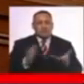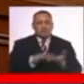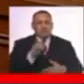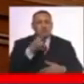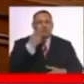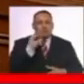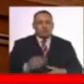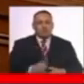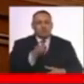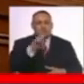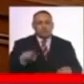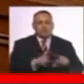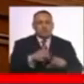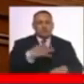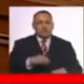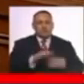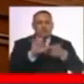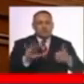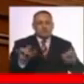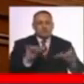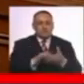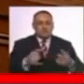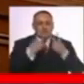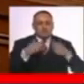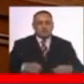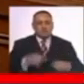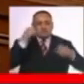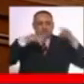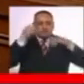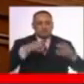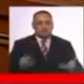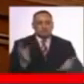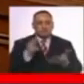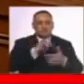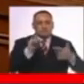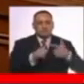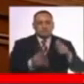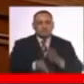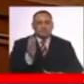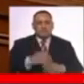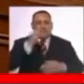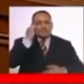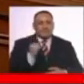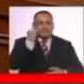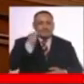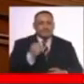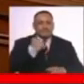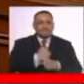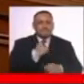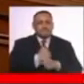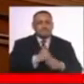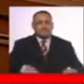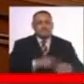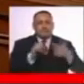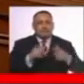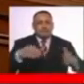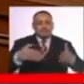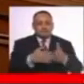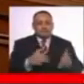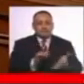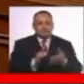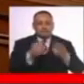jovencitos. Uno de 16 años que salía de una discoteca, otro que salía de un casino. Y precisamente en la esquina en donde se